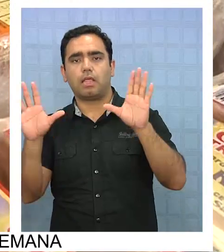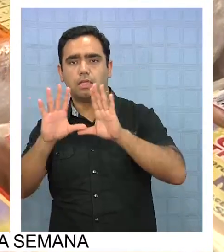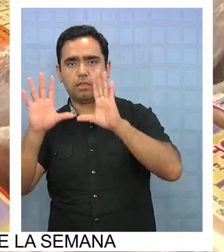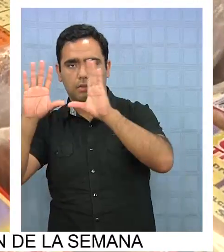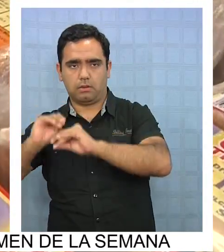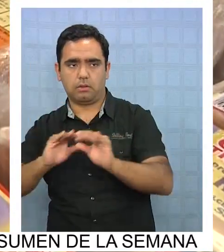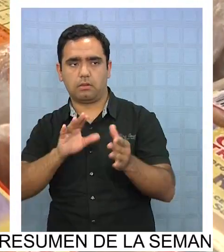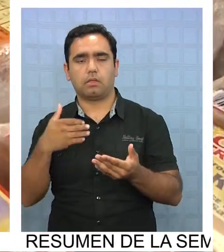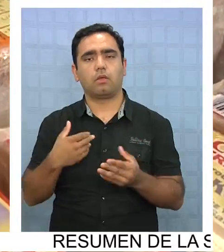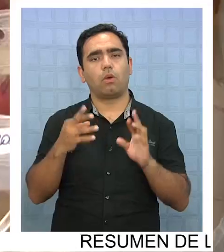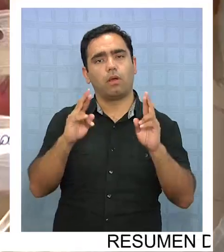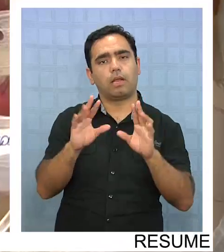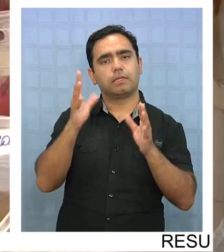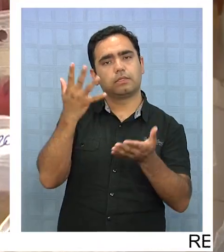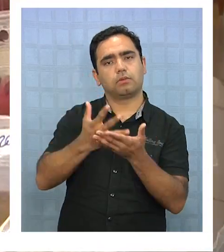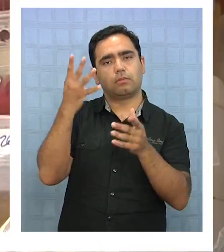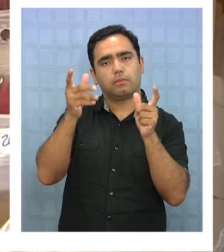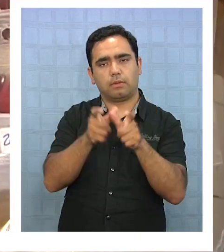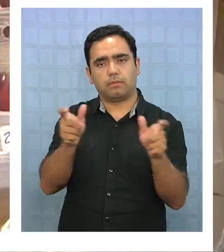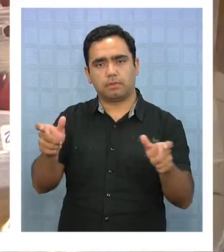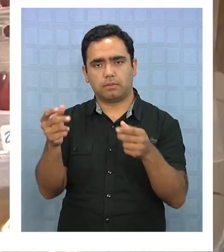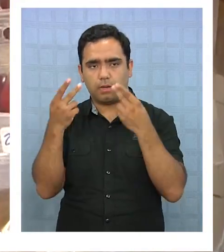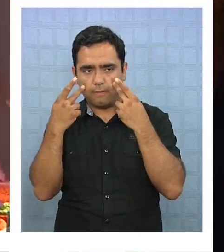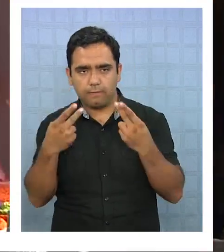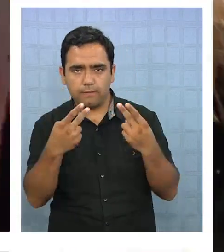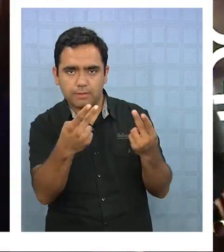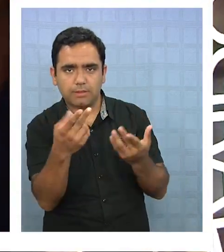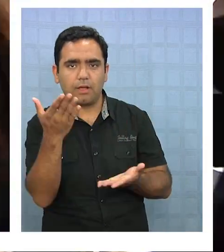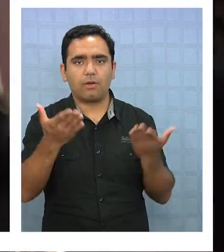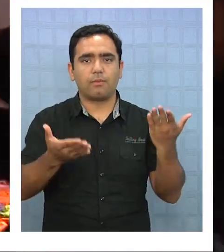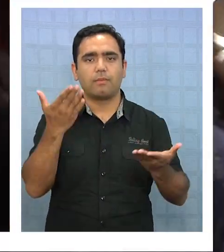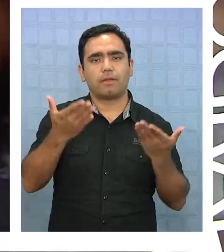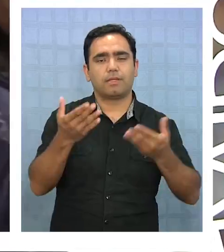las 5.000 visitas registradas el año 2015.